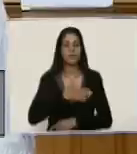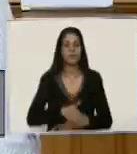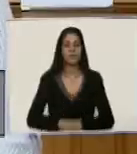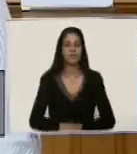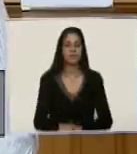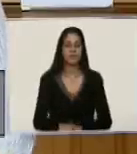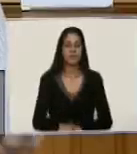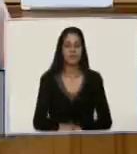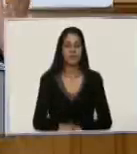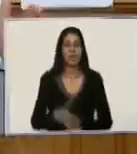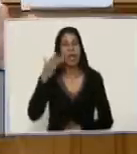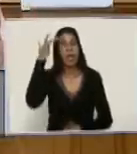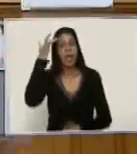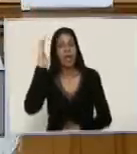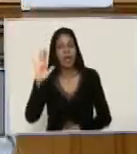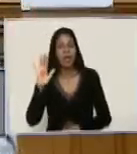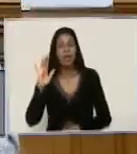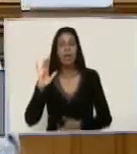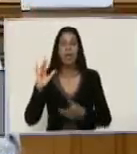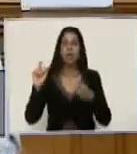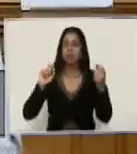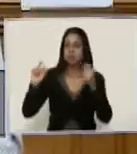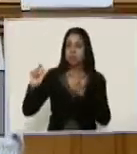Creo que el debate realizado hasta ahora